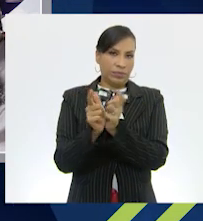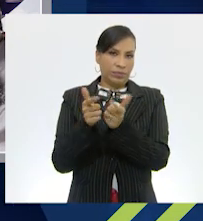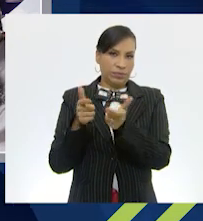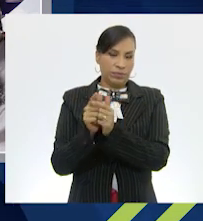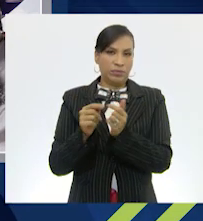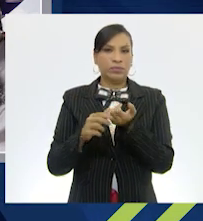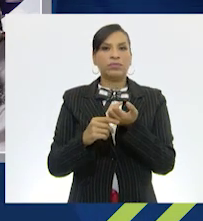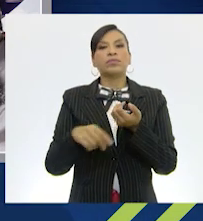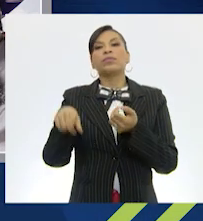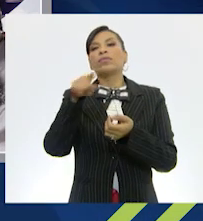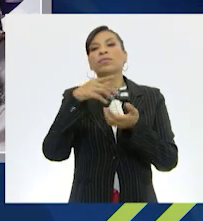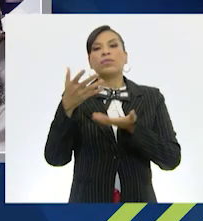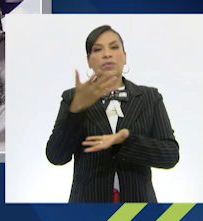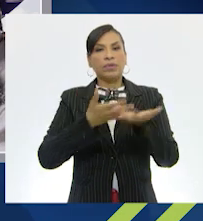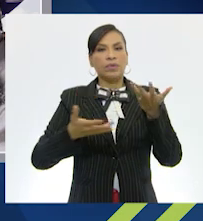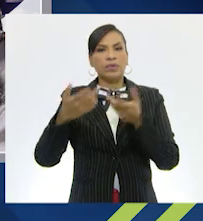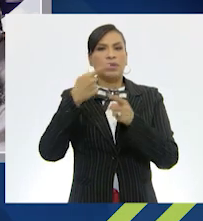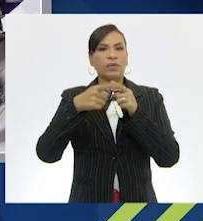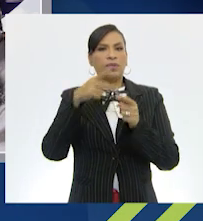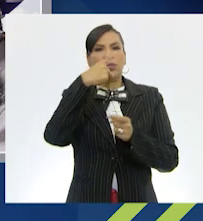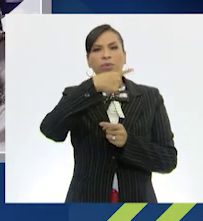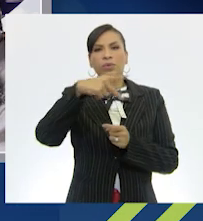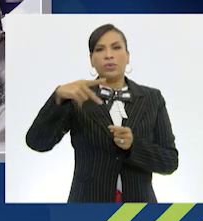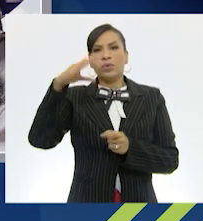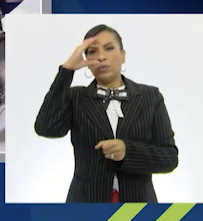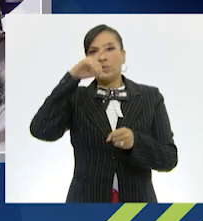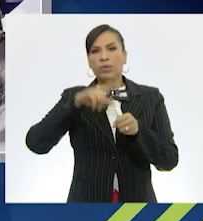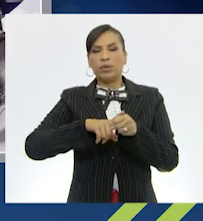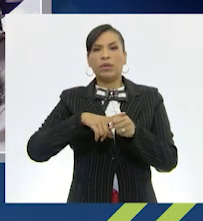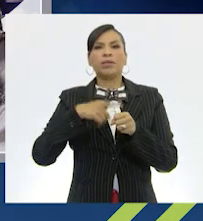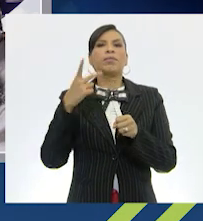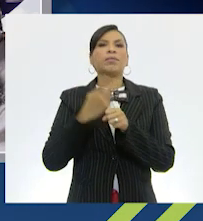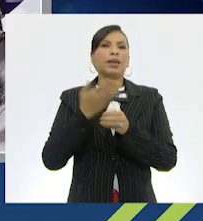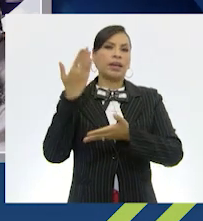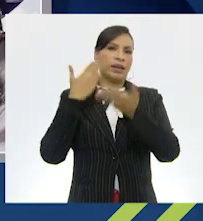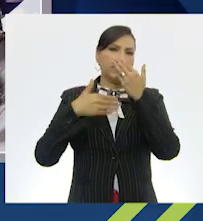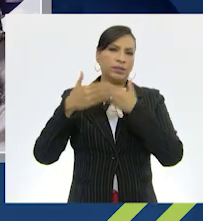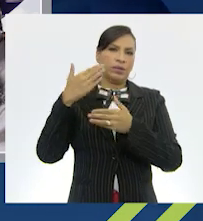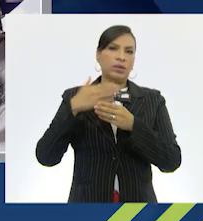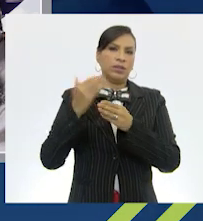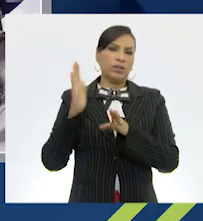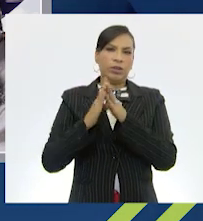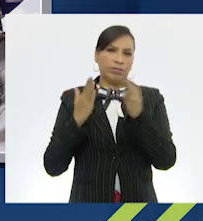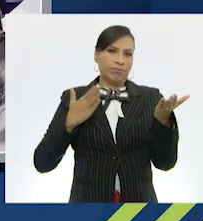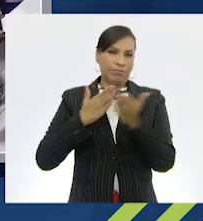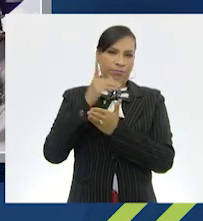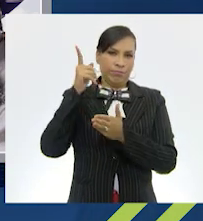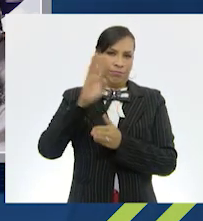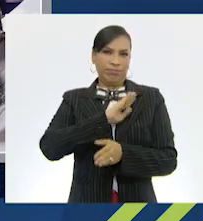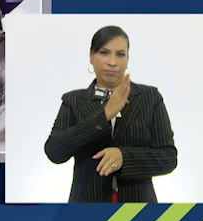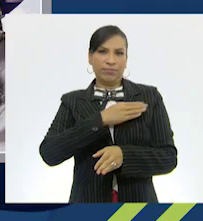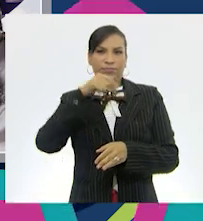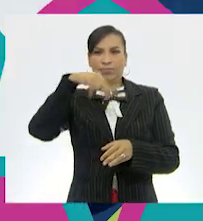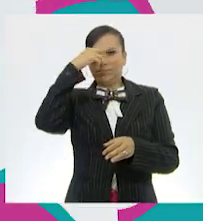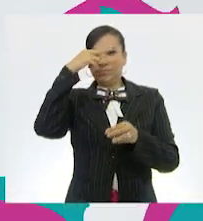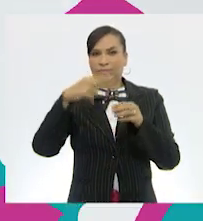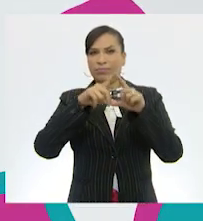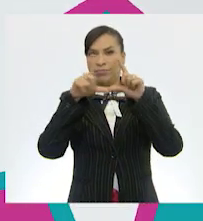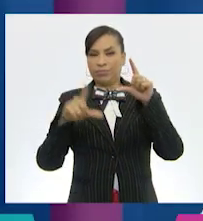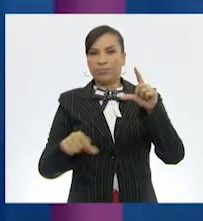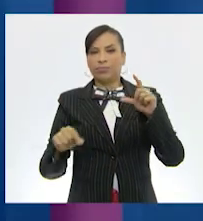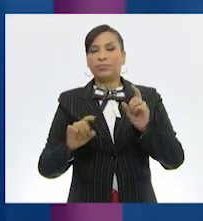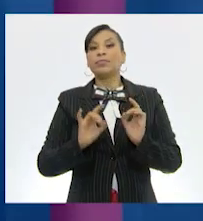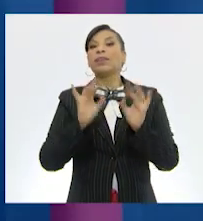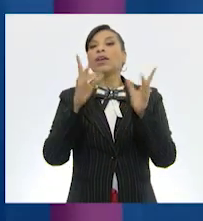y con la confluencia de estos rasgos culturales como ocurrió durante la colonización de nuestro país. Y